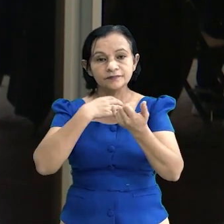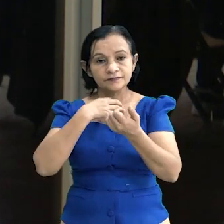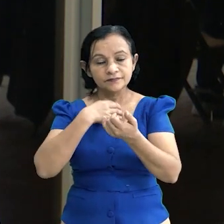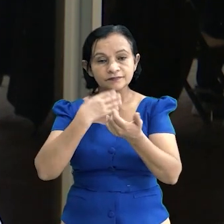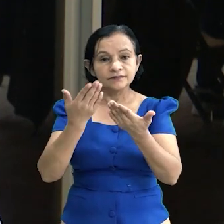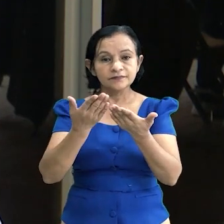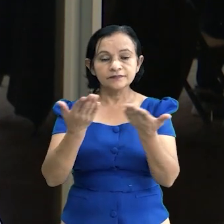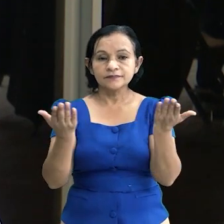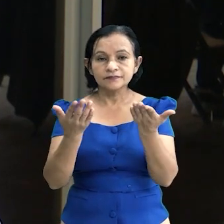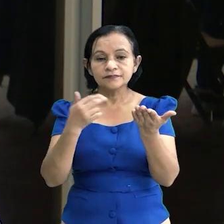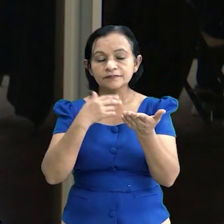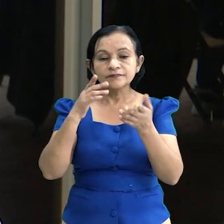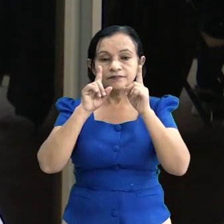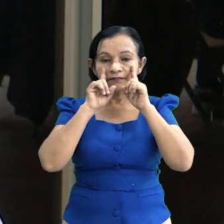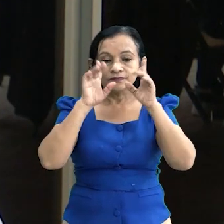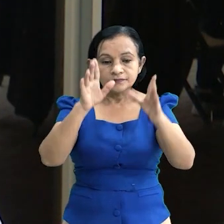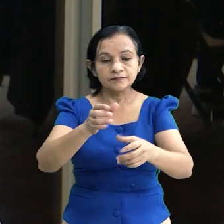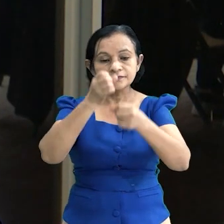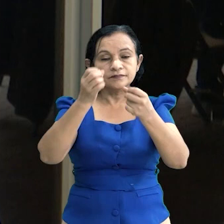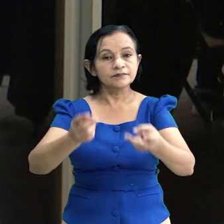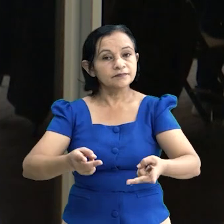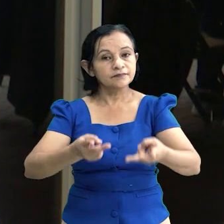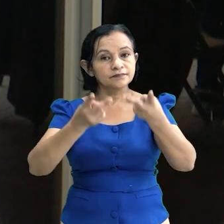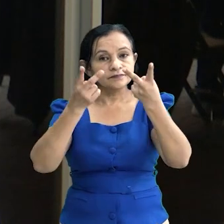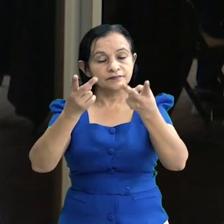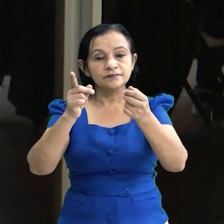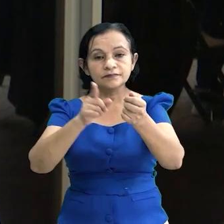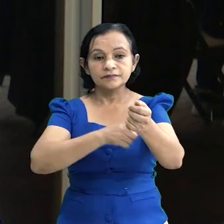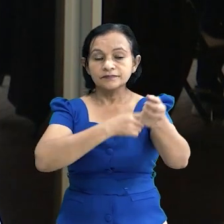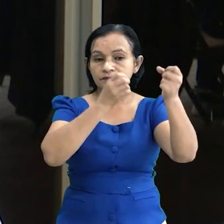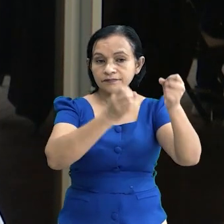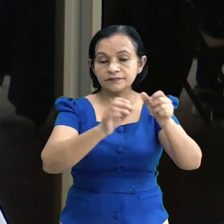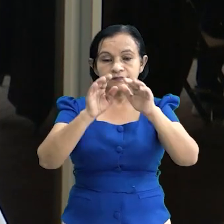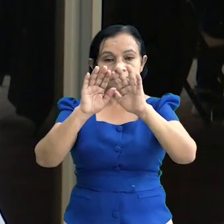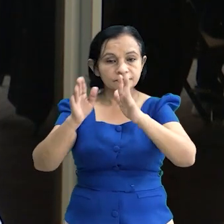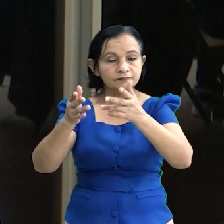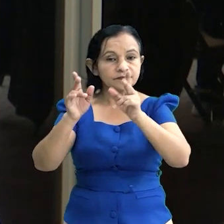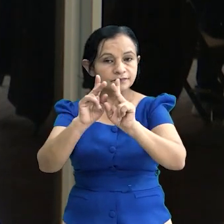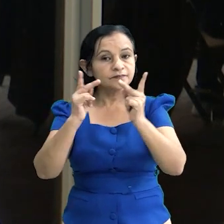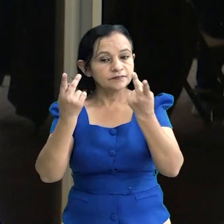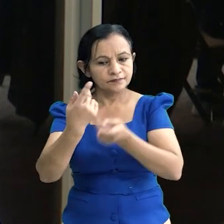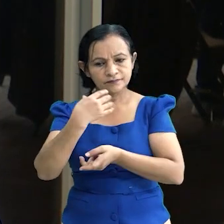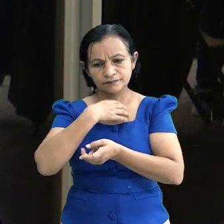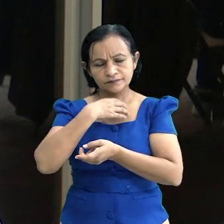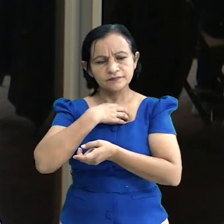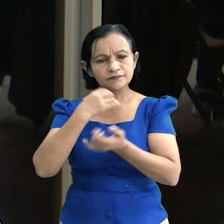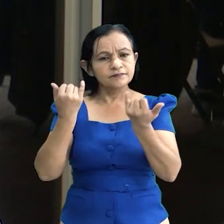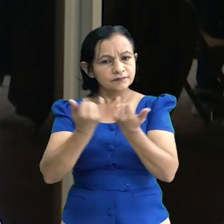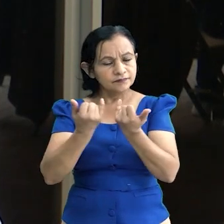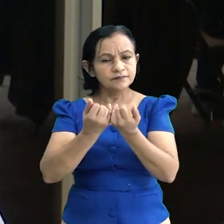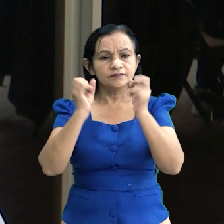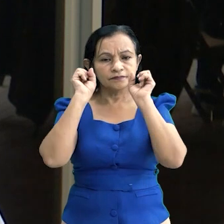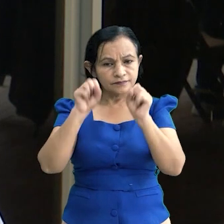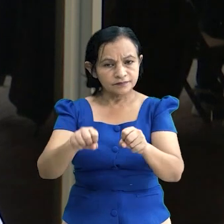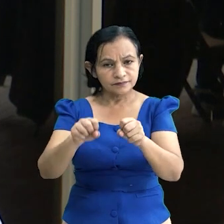y al externo, para salvaguardar la vida de nuestros hermanos, de nuestro pueblo y de nosotros mismos, y así poder